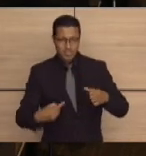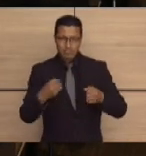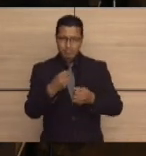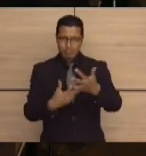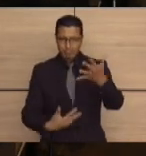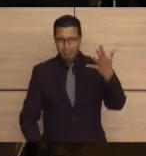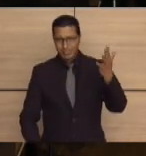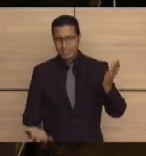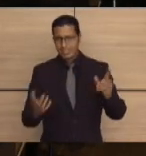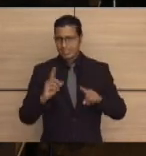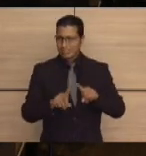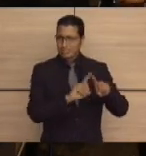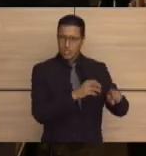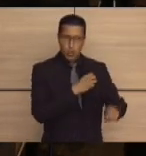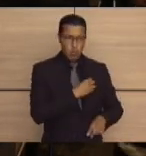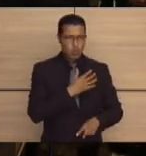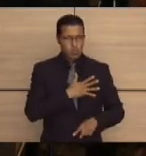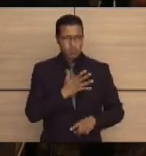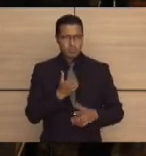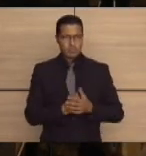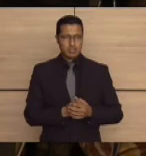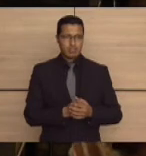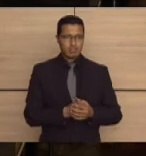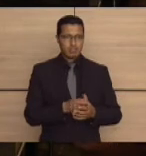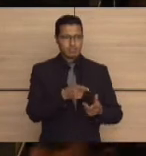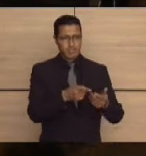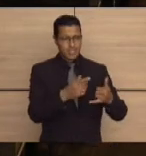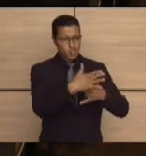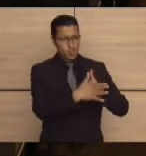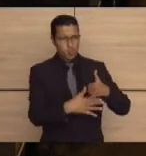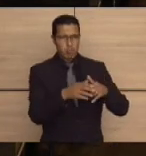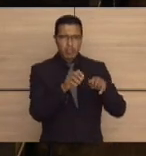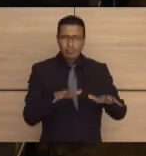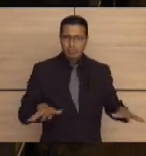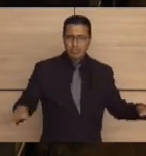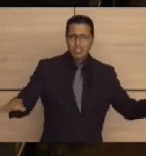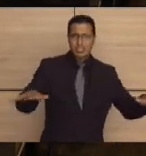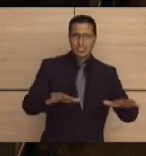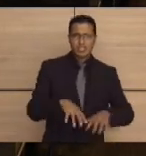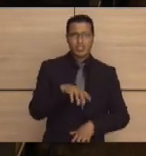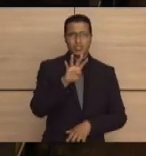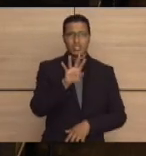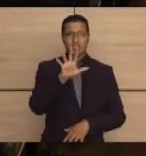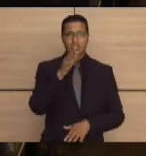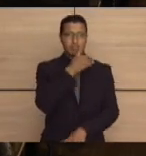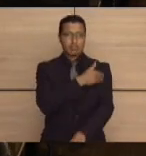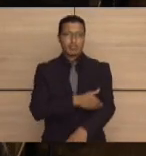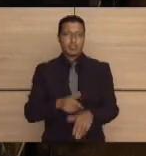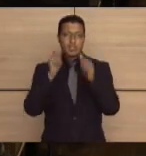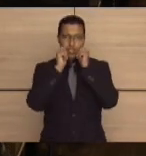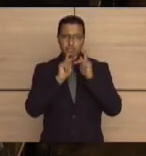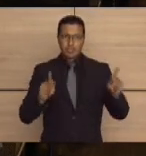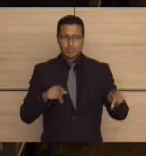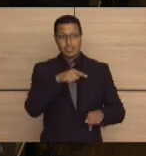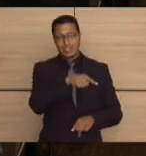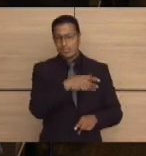tantas riquezas. Un país con esta enormidad de extensión y con solo 45 millones de personas debería ser un país